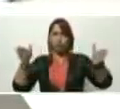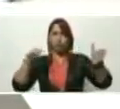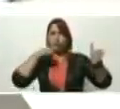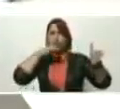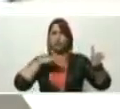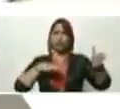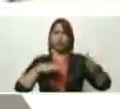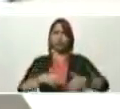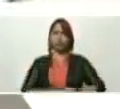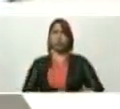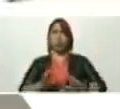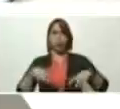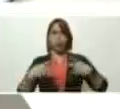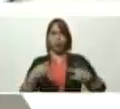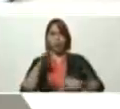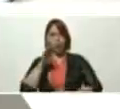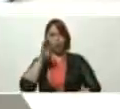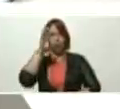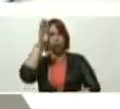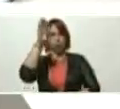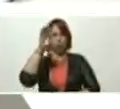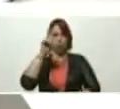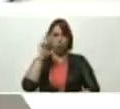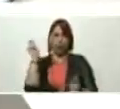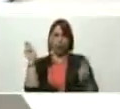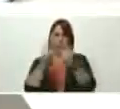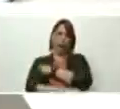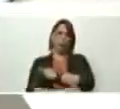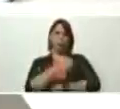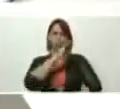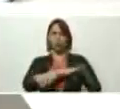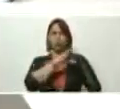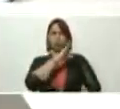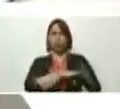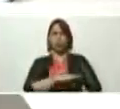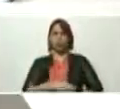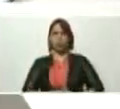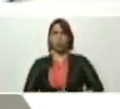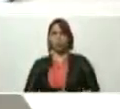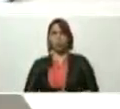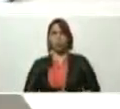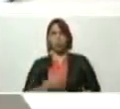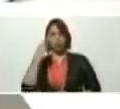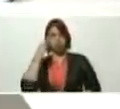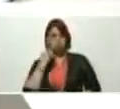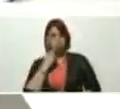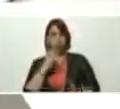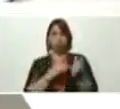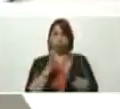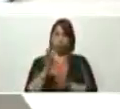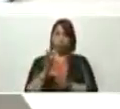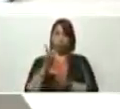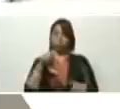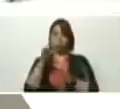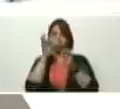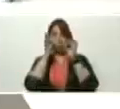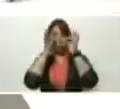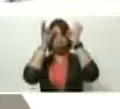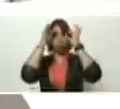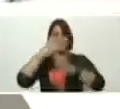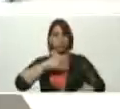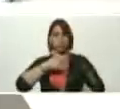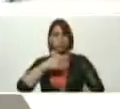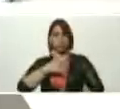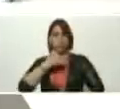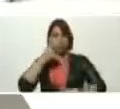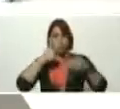hacia una nueva época de transición al socialismo cristiano, bolivariano, robinsoniano,